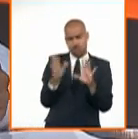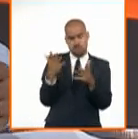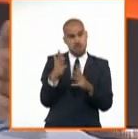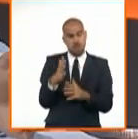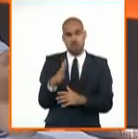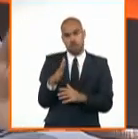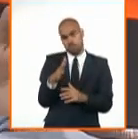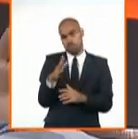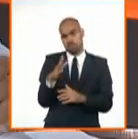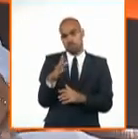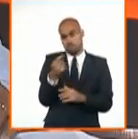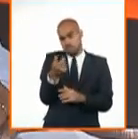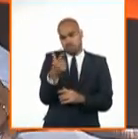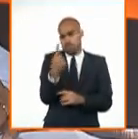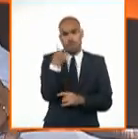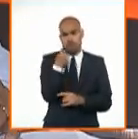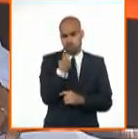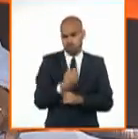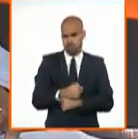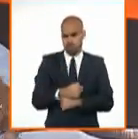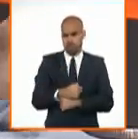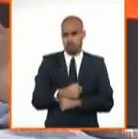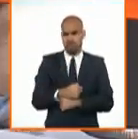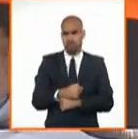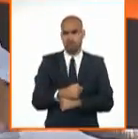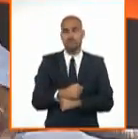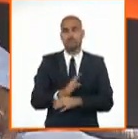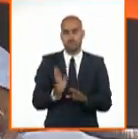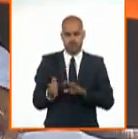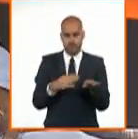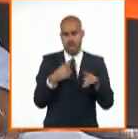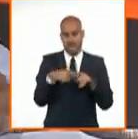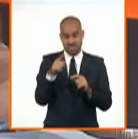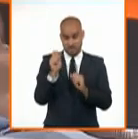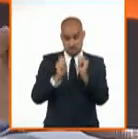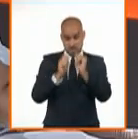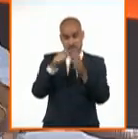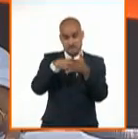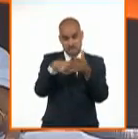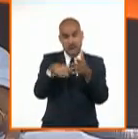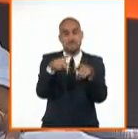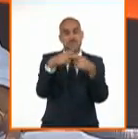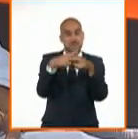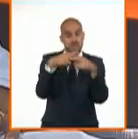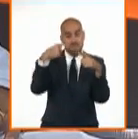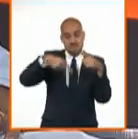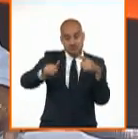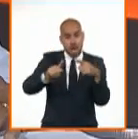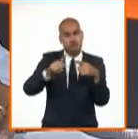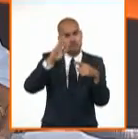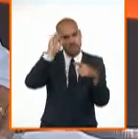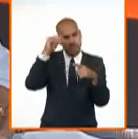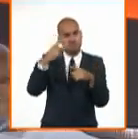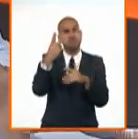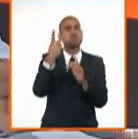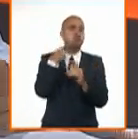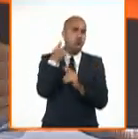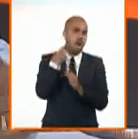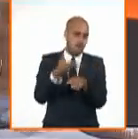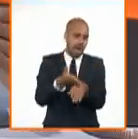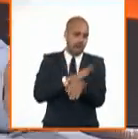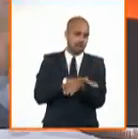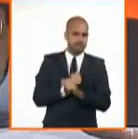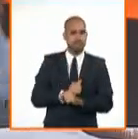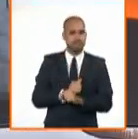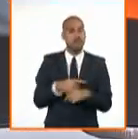randy los mantenimientos los bloques térmicos se planifican cómo le decía anticipadamente aproximadamente dos años esto requiere prepararlo